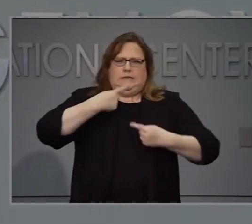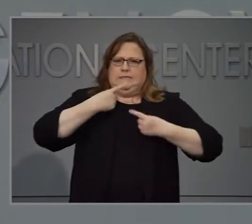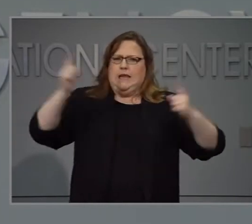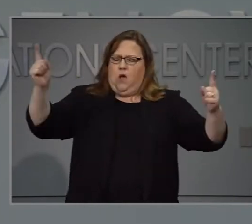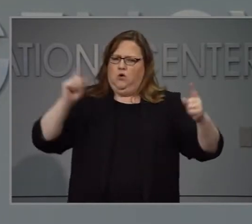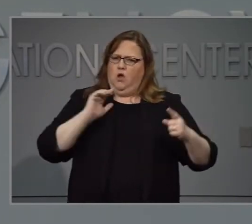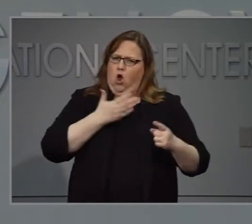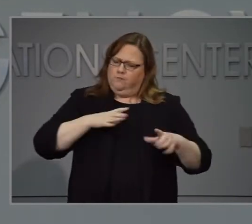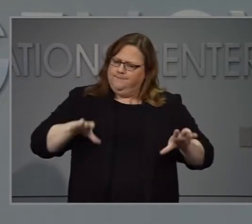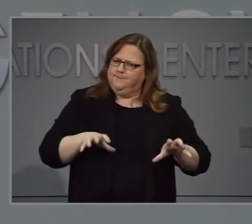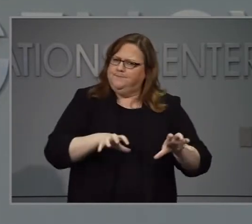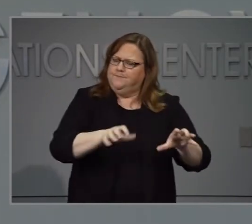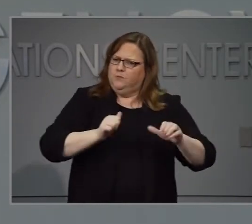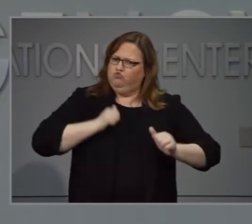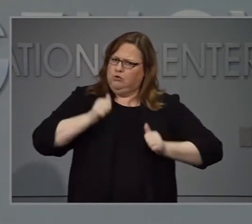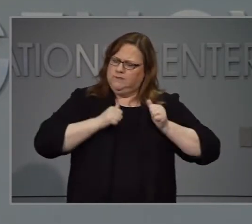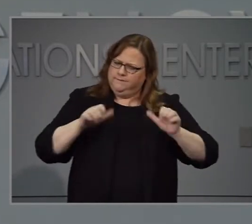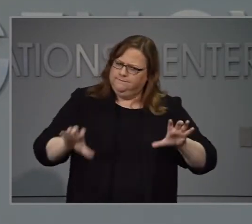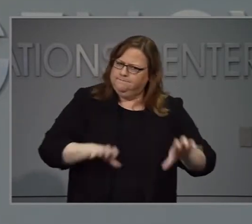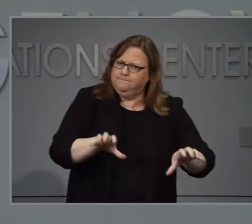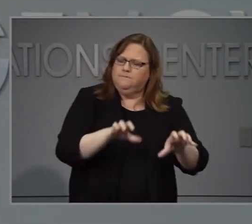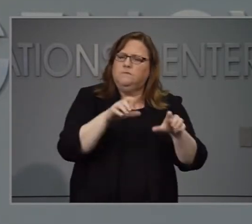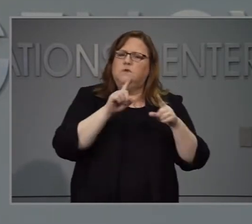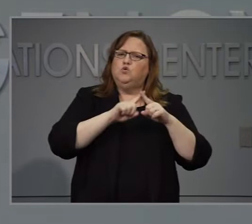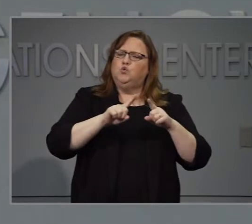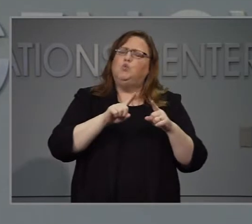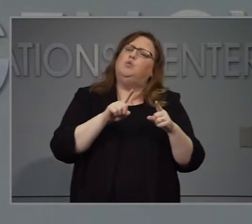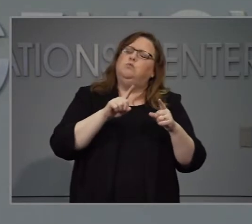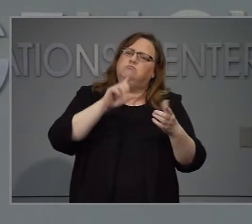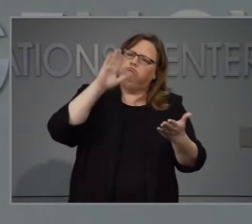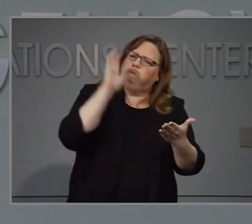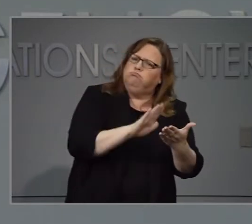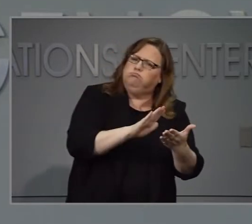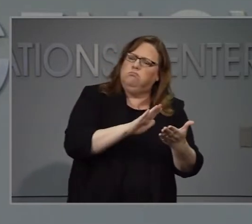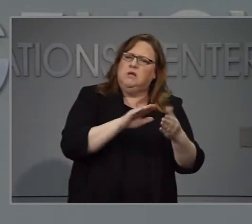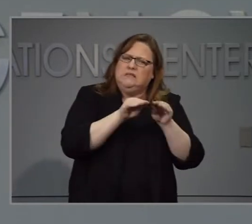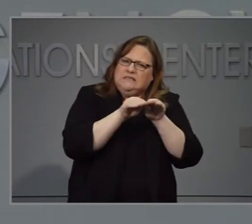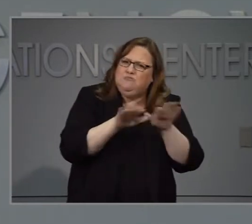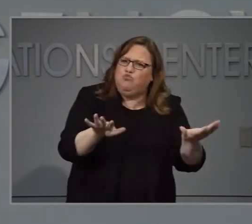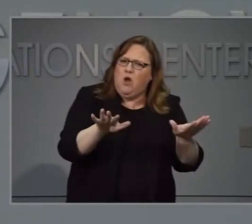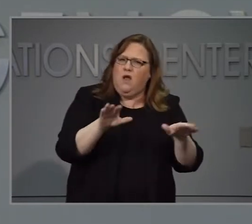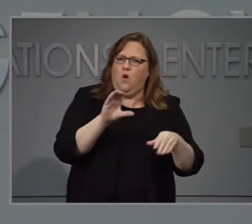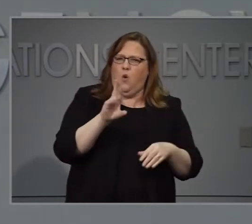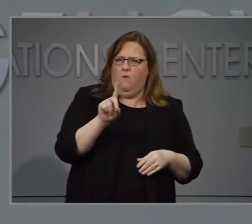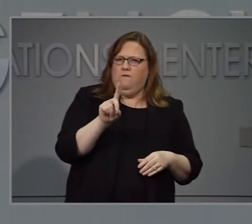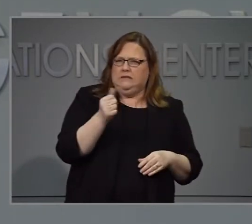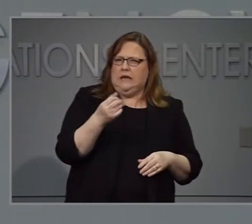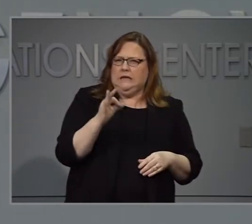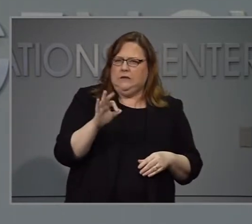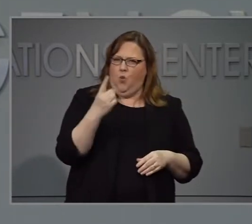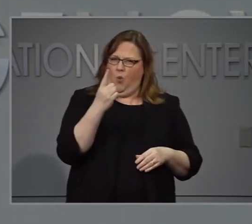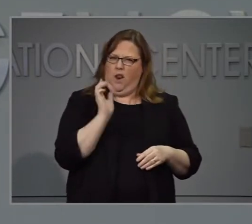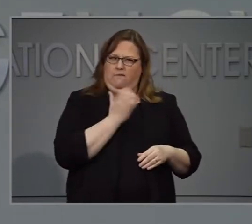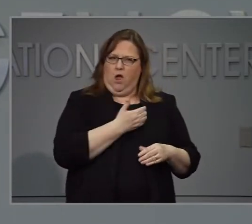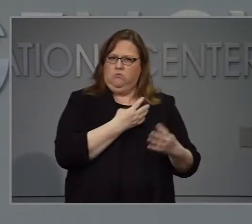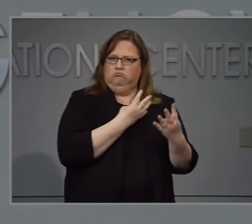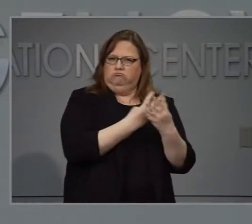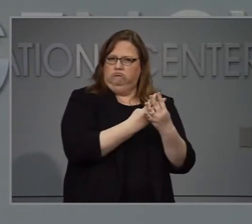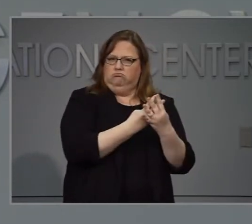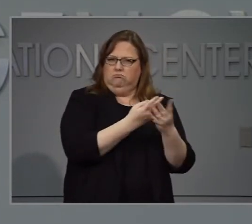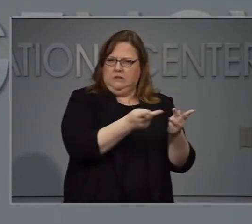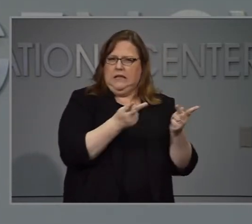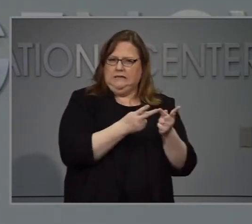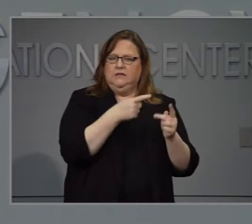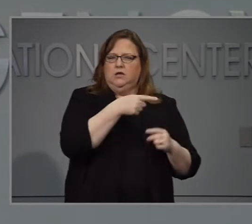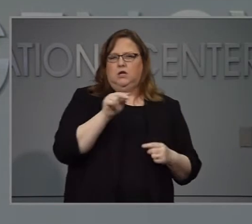agresivo a nuestros esfuerzos para contener y reducir la propagación del coronavirus en una de las tres y pti institutos